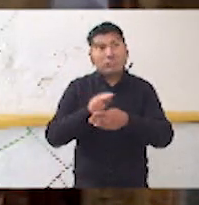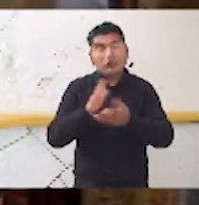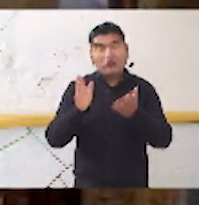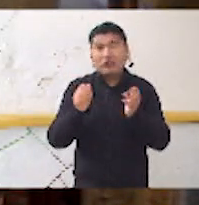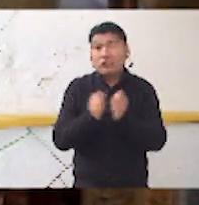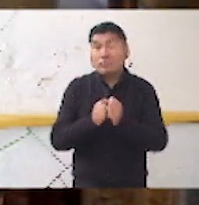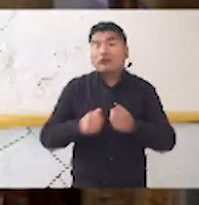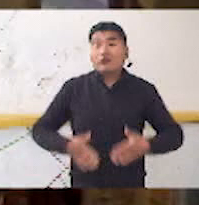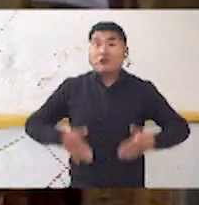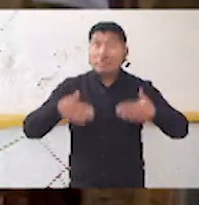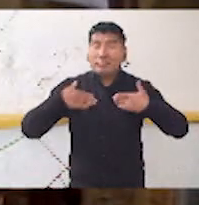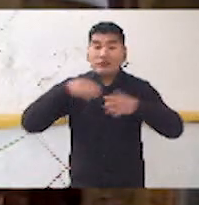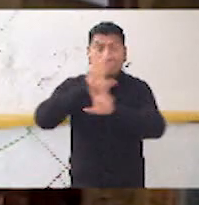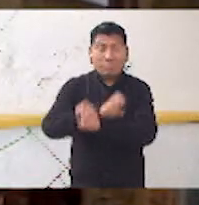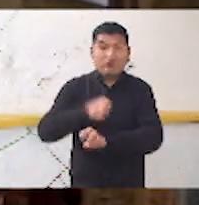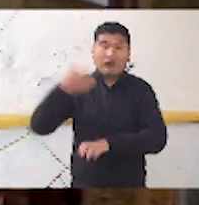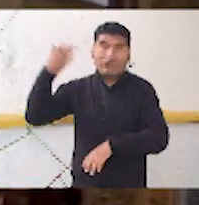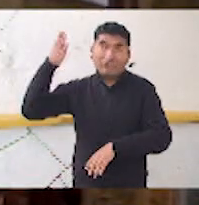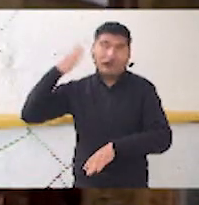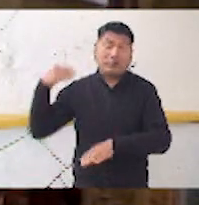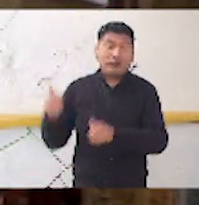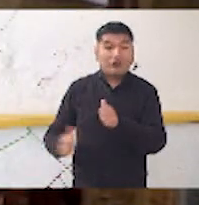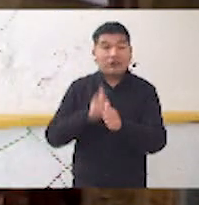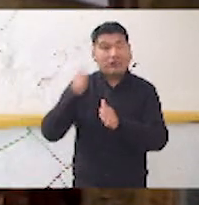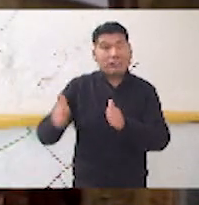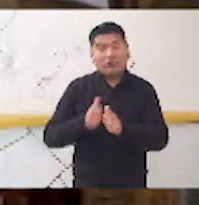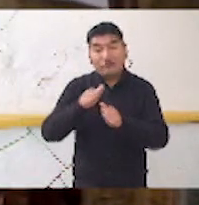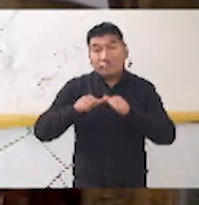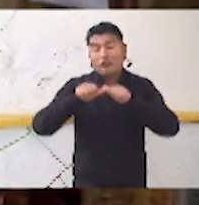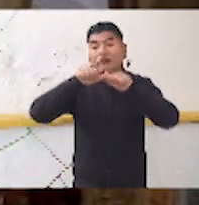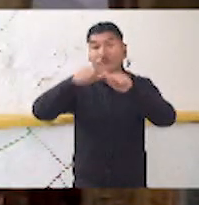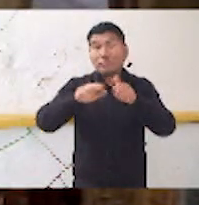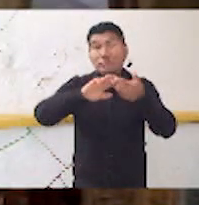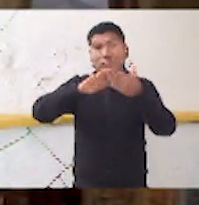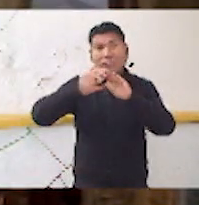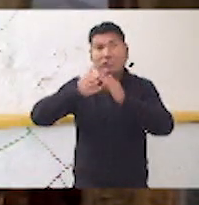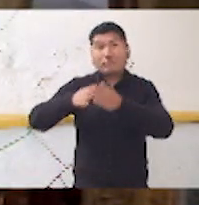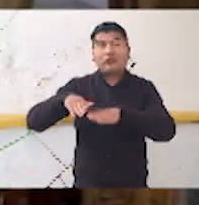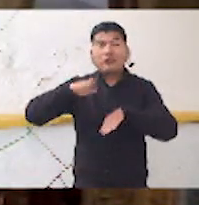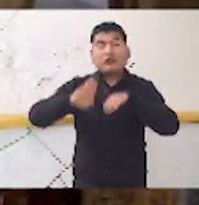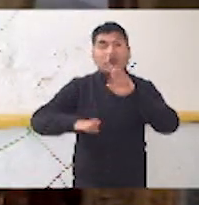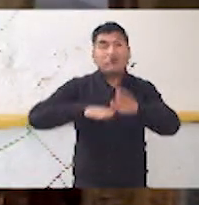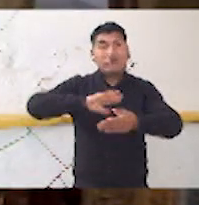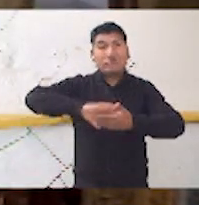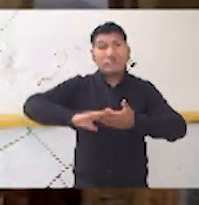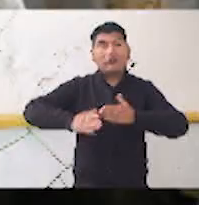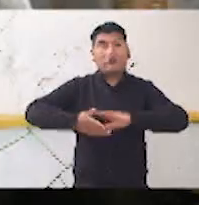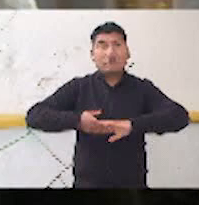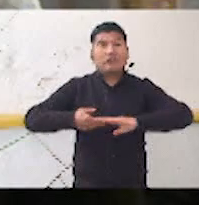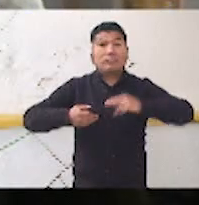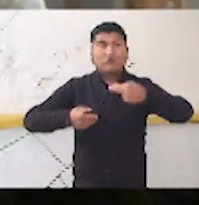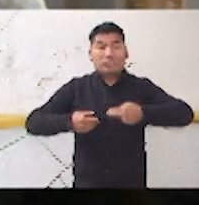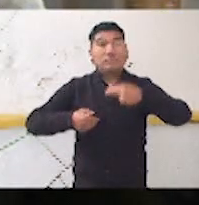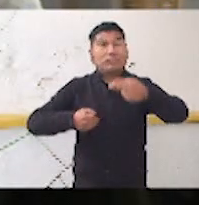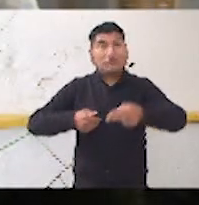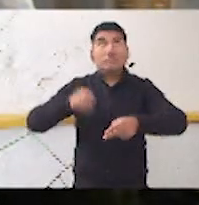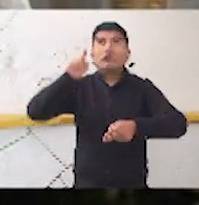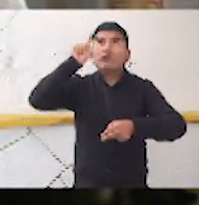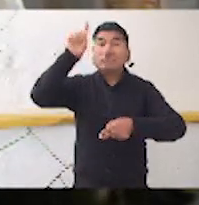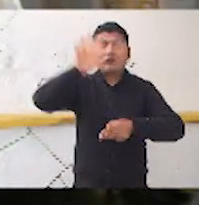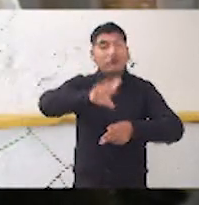la viva tradición apostólica, conserva tu pueblo que peregrina en la historia. Tú